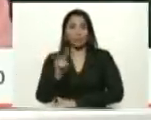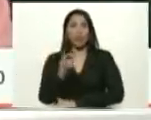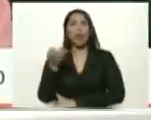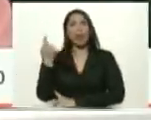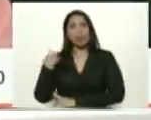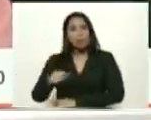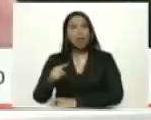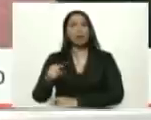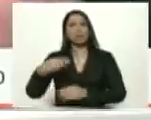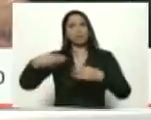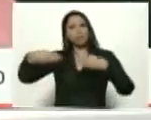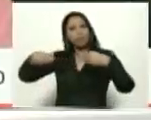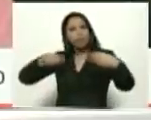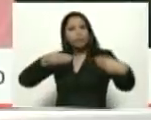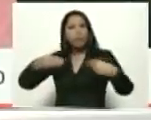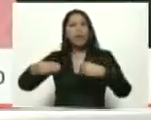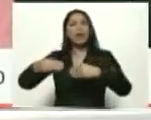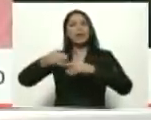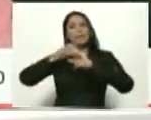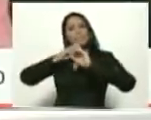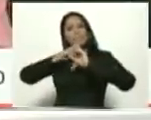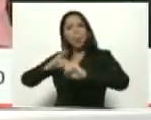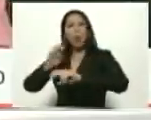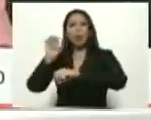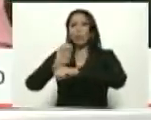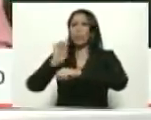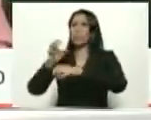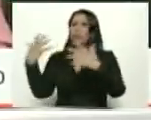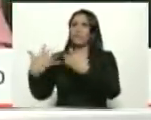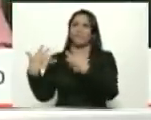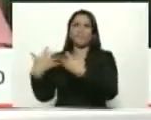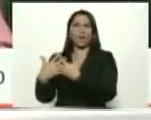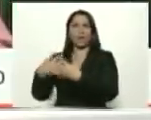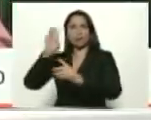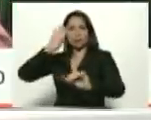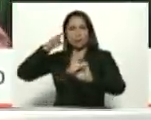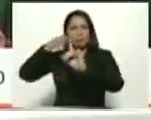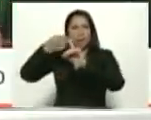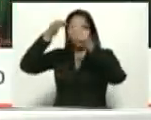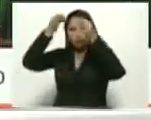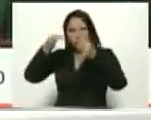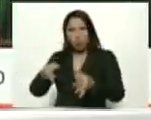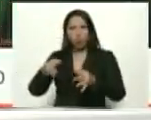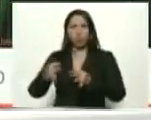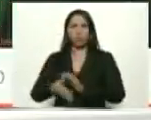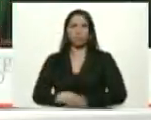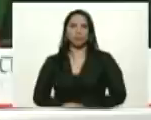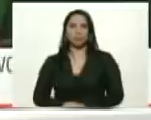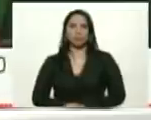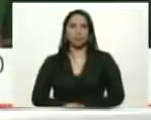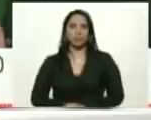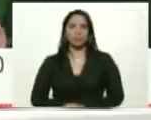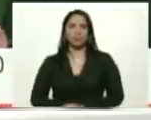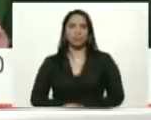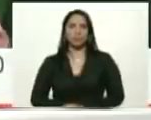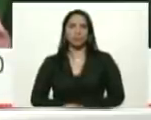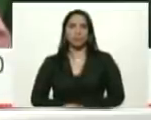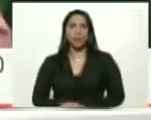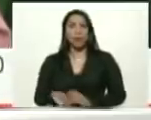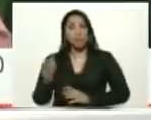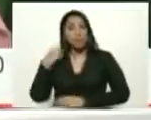modelo de respuesta a la economía de guerra que apunta a lo correcto, a la economía real. Por eso yo